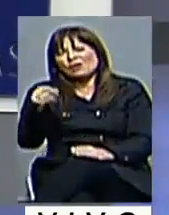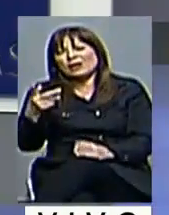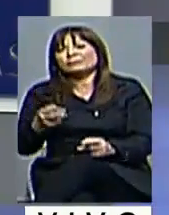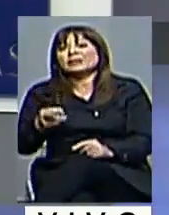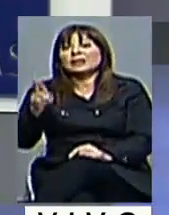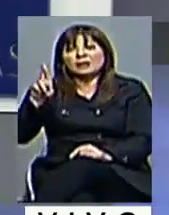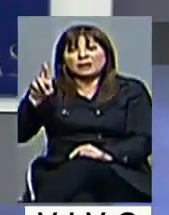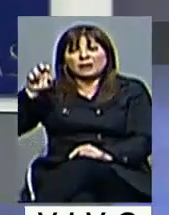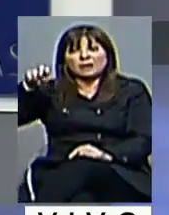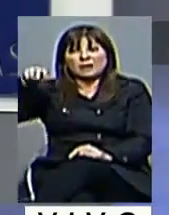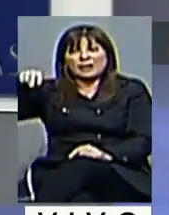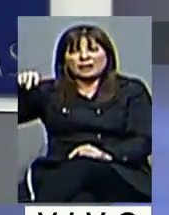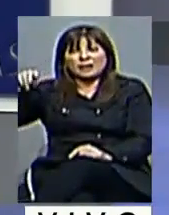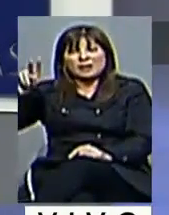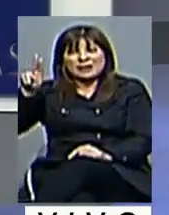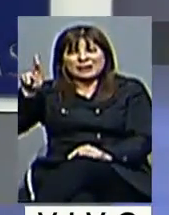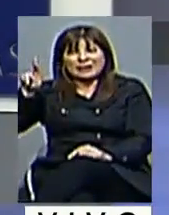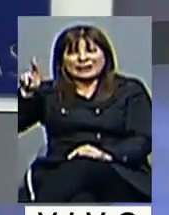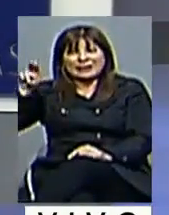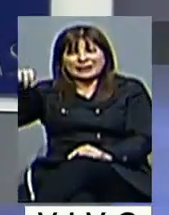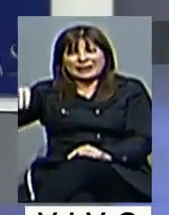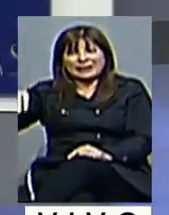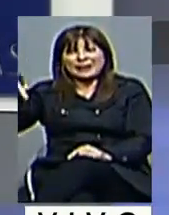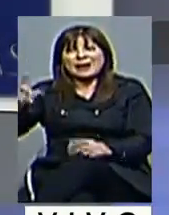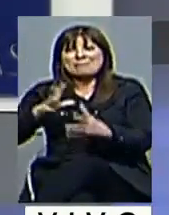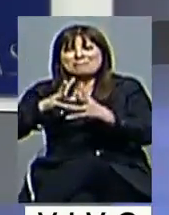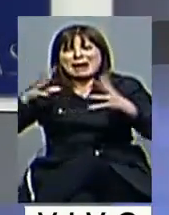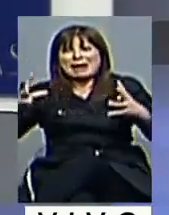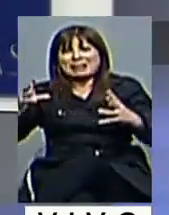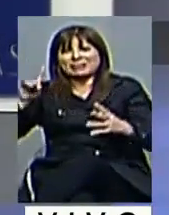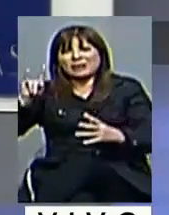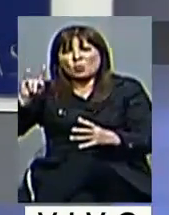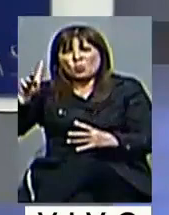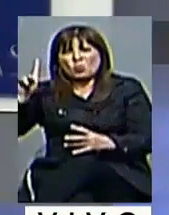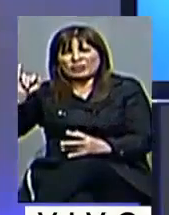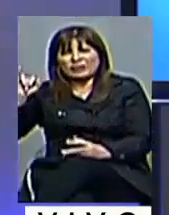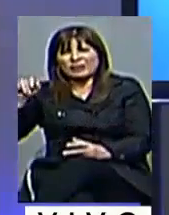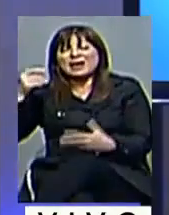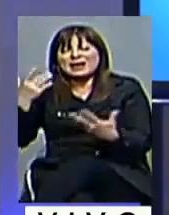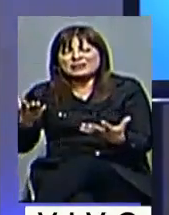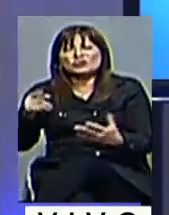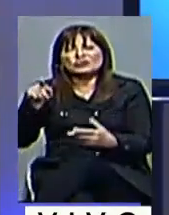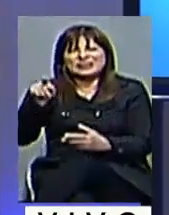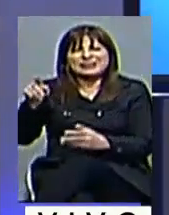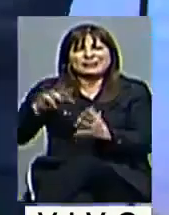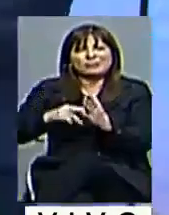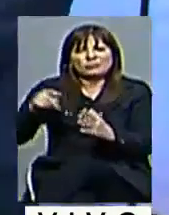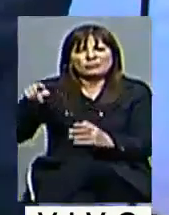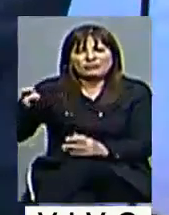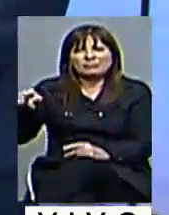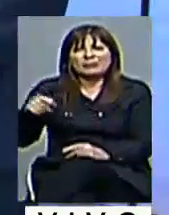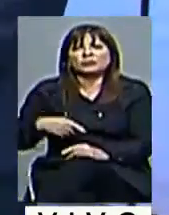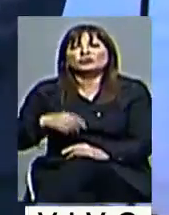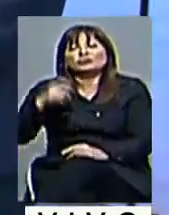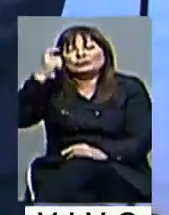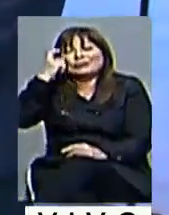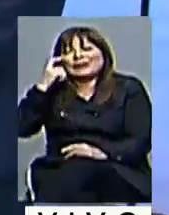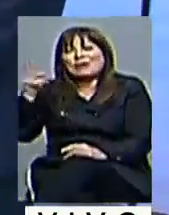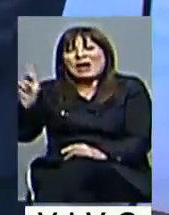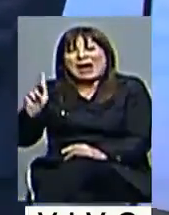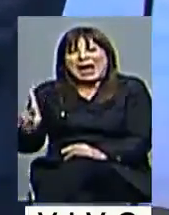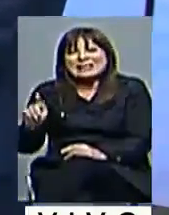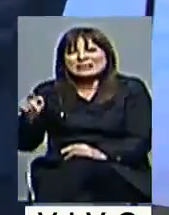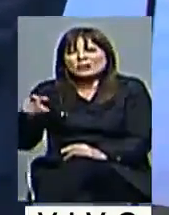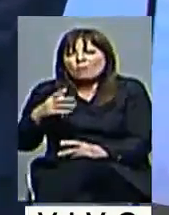más grande, dicho en términos muy coloquiales, que la UDI. Yo creo que eso es lo que le pasa a la cuenta. Y yo creo que además José Antonio Kast tiene un polo